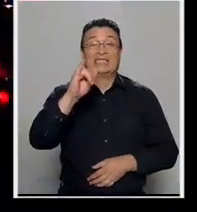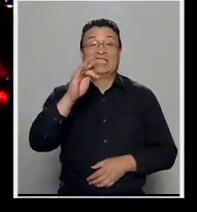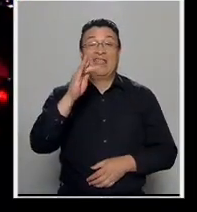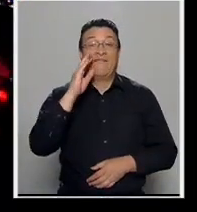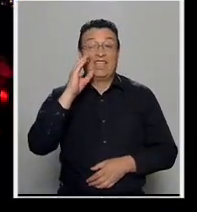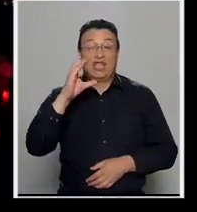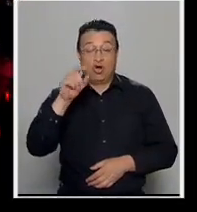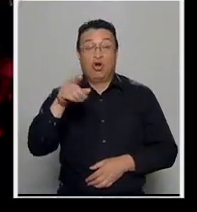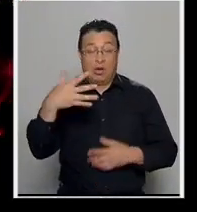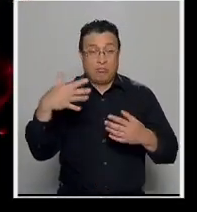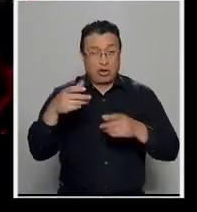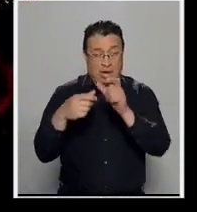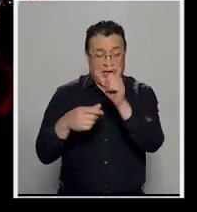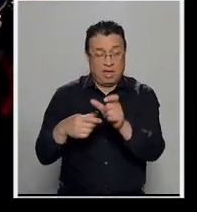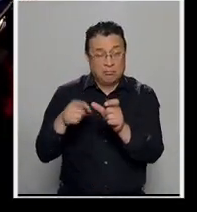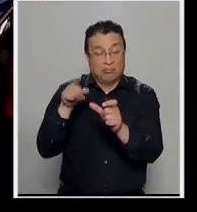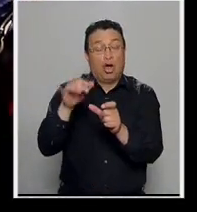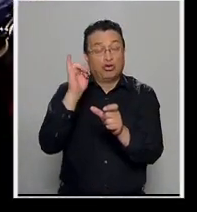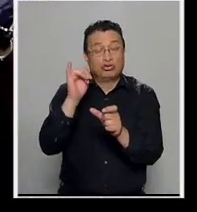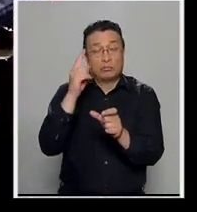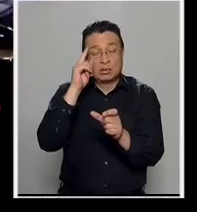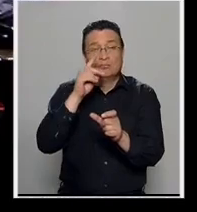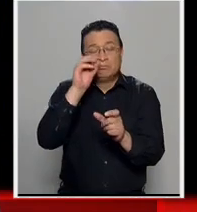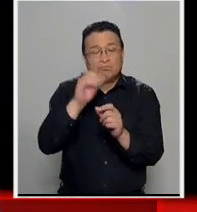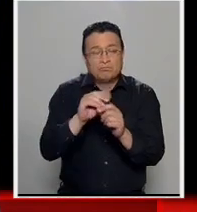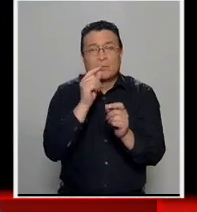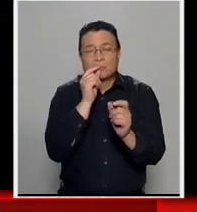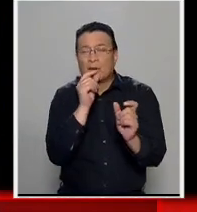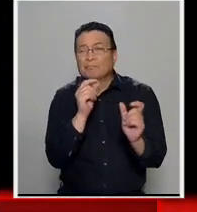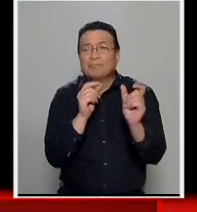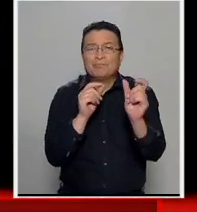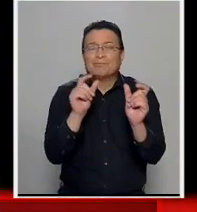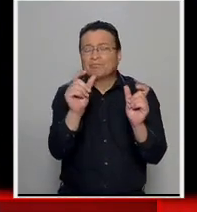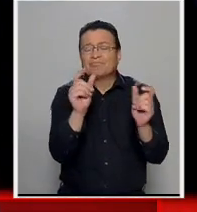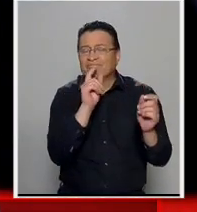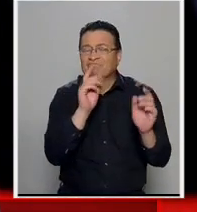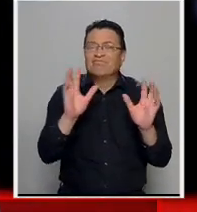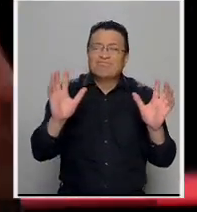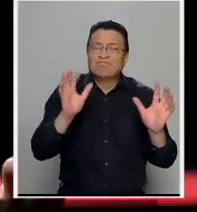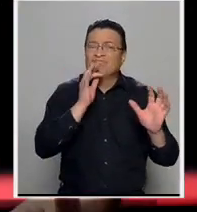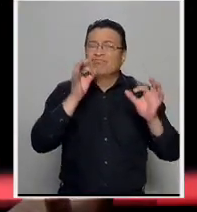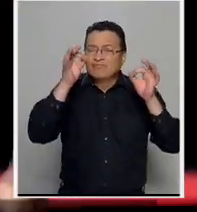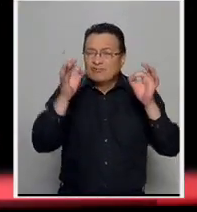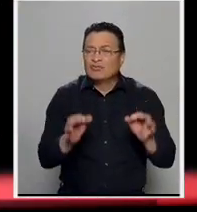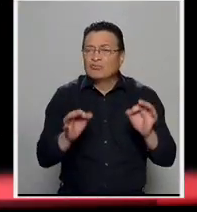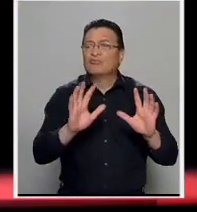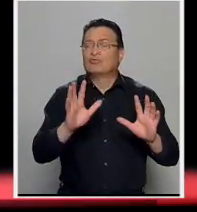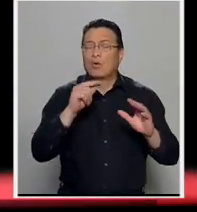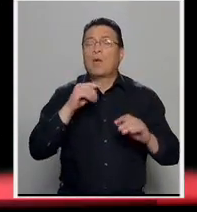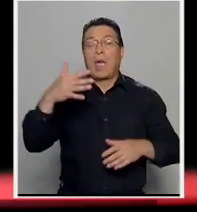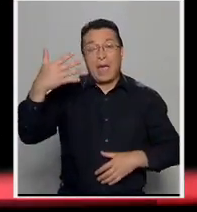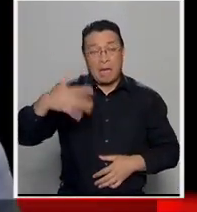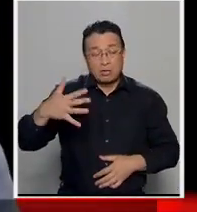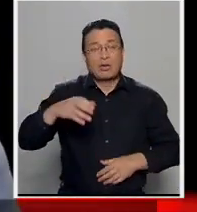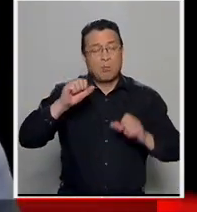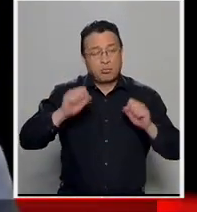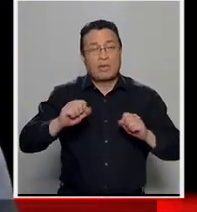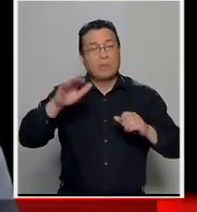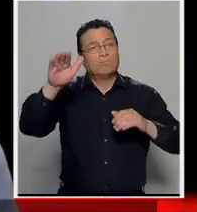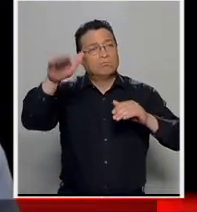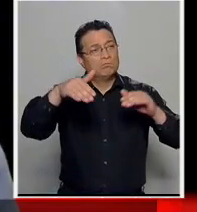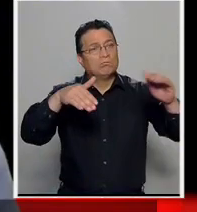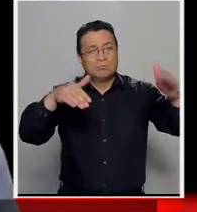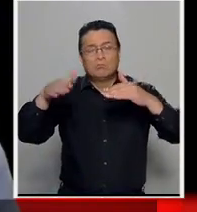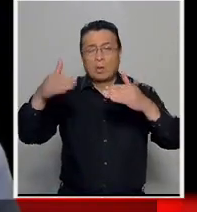es que estas definiciones de sí o no que después te sacan la cuña a mí me importa es poder convocar a